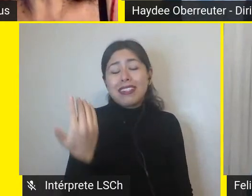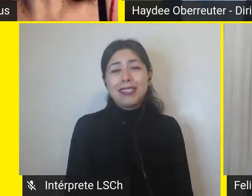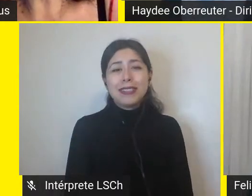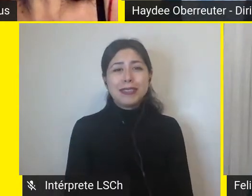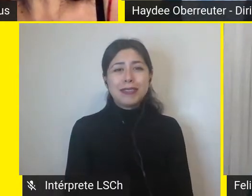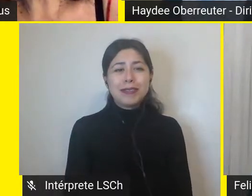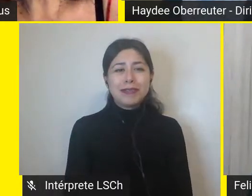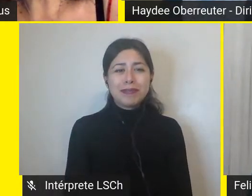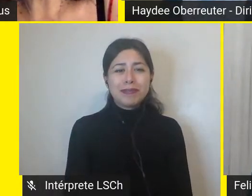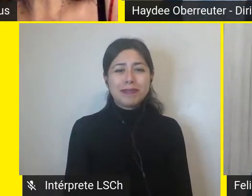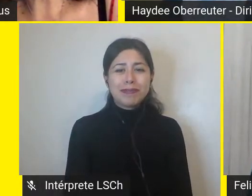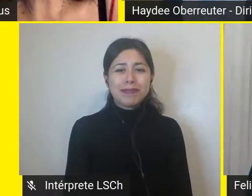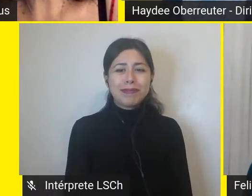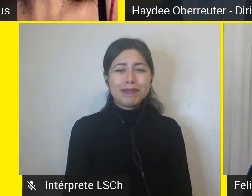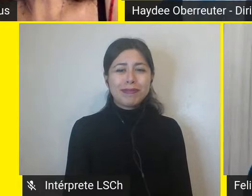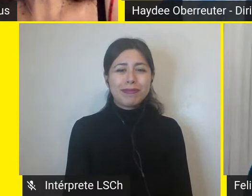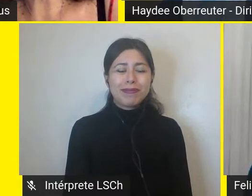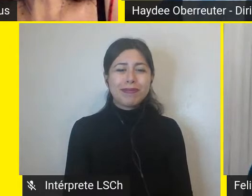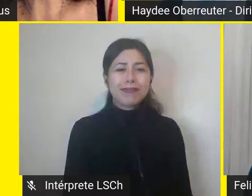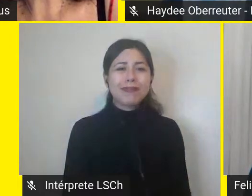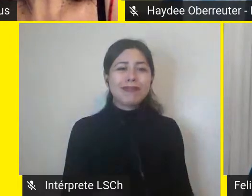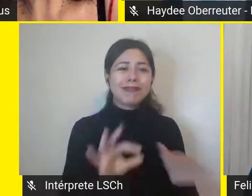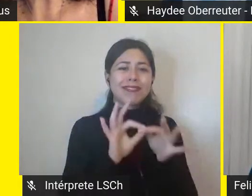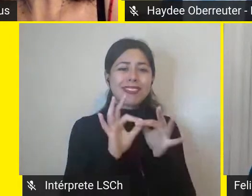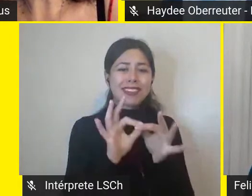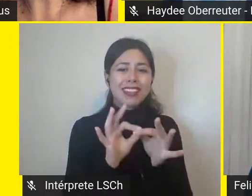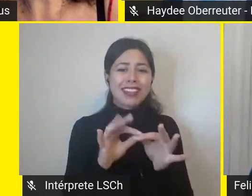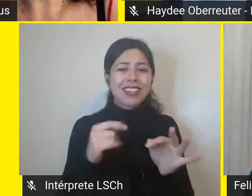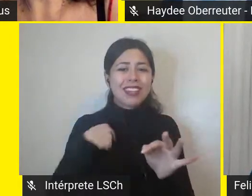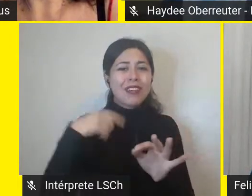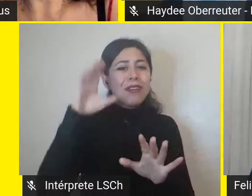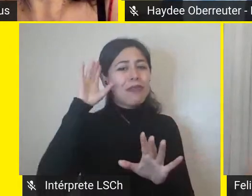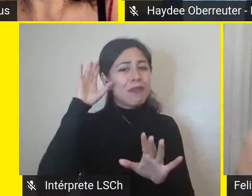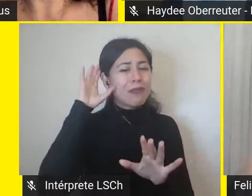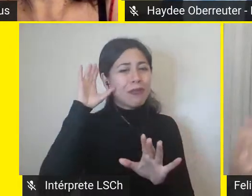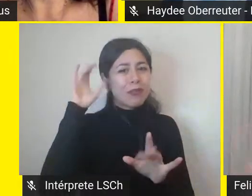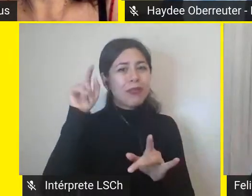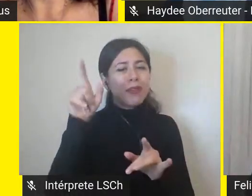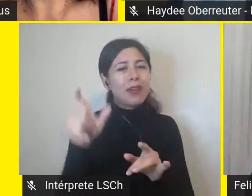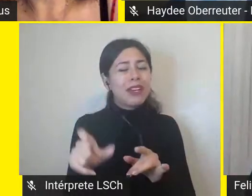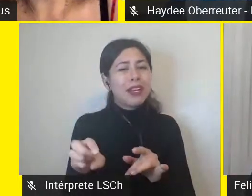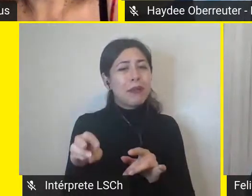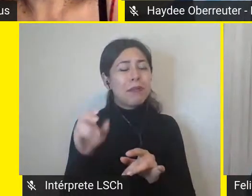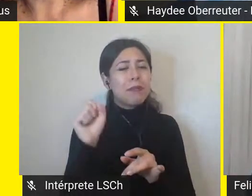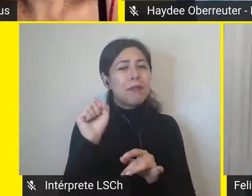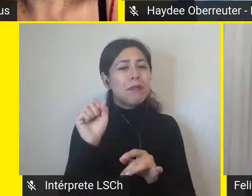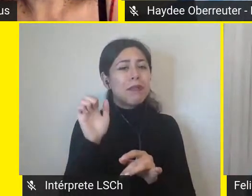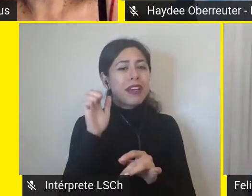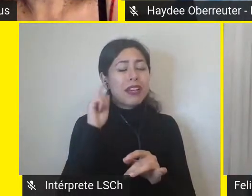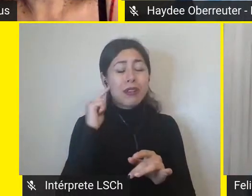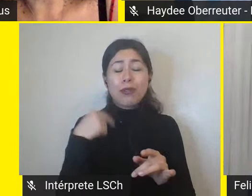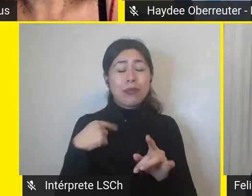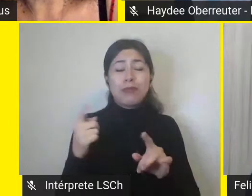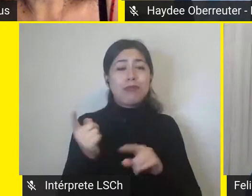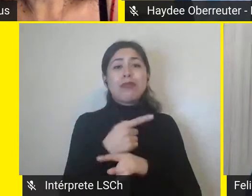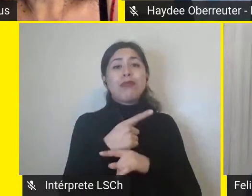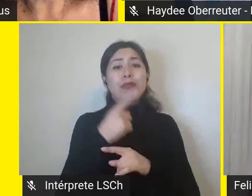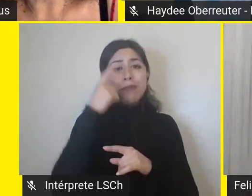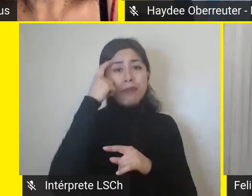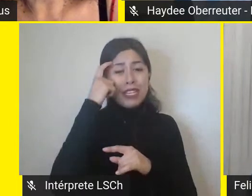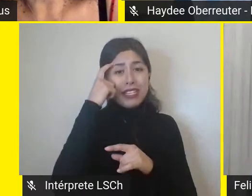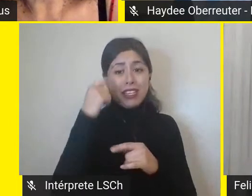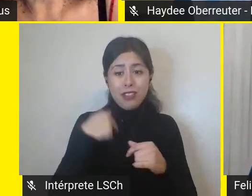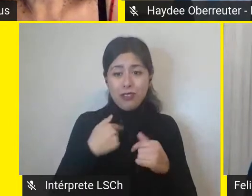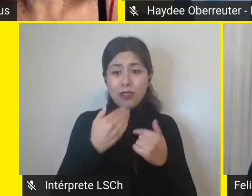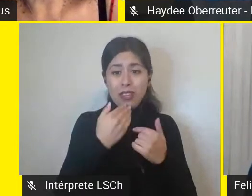Sí, yo escuchaba a María Emilia y automáticamente pensaba en cómo yo también empecé